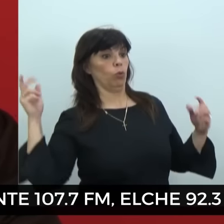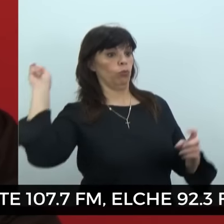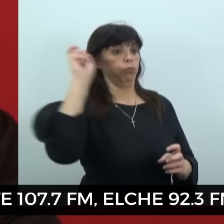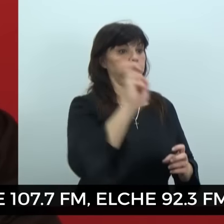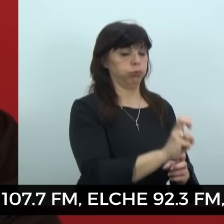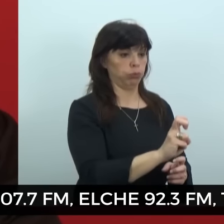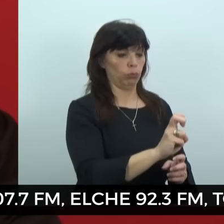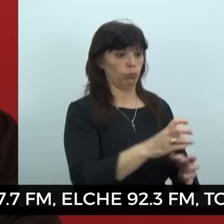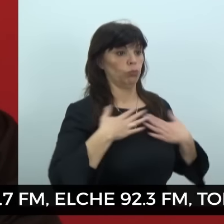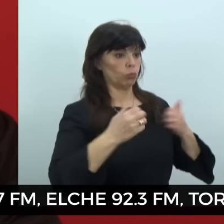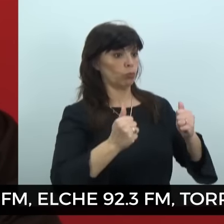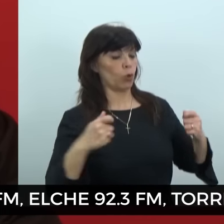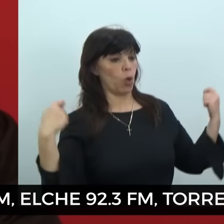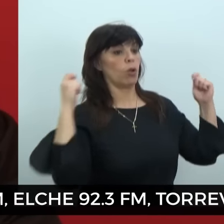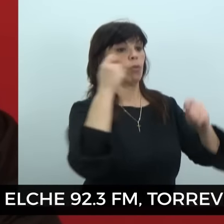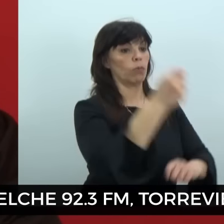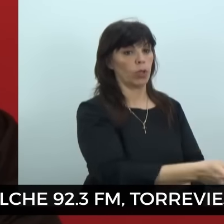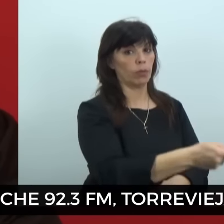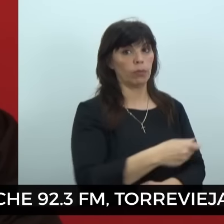poder desde lo alto.